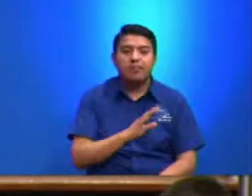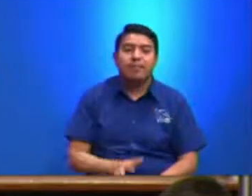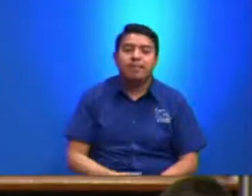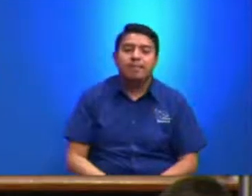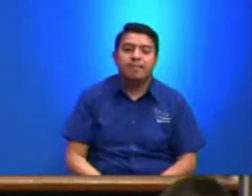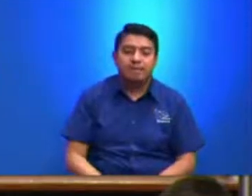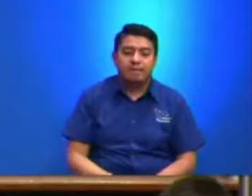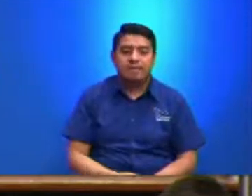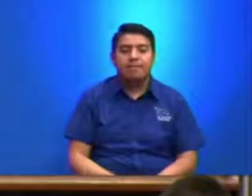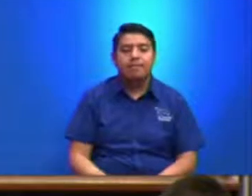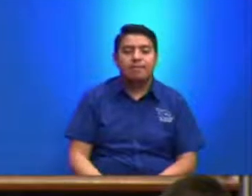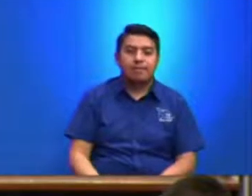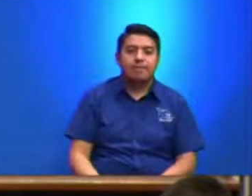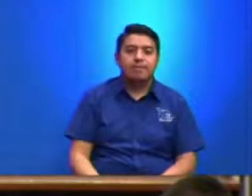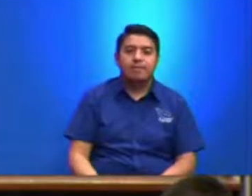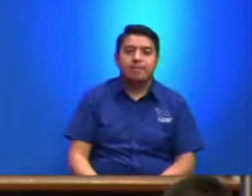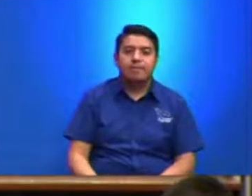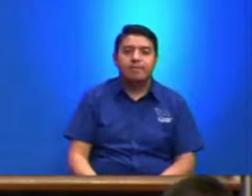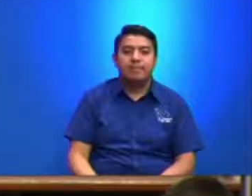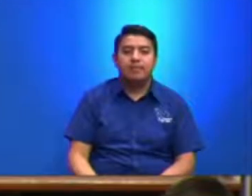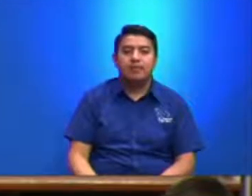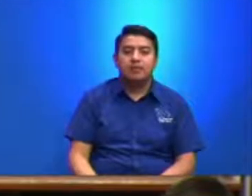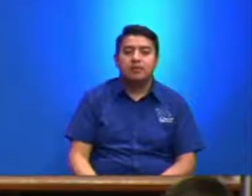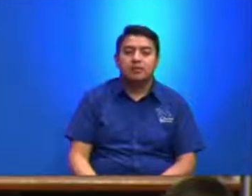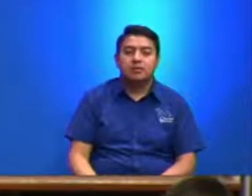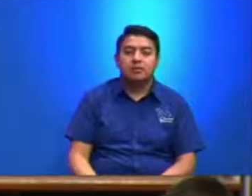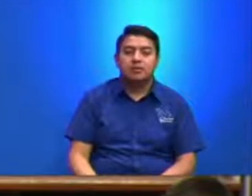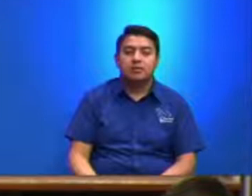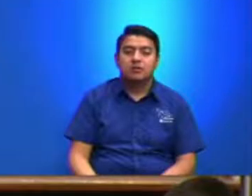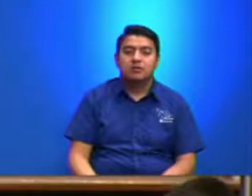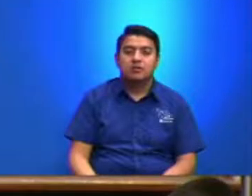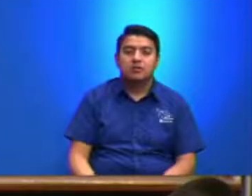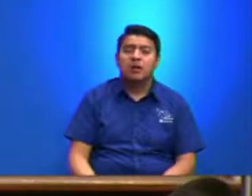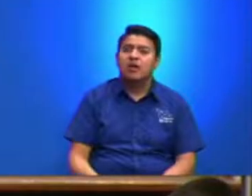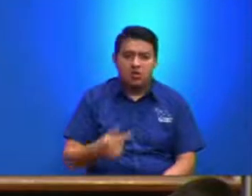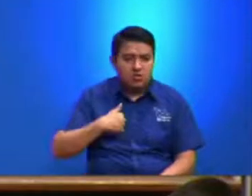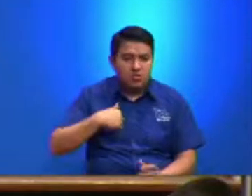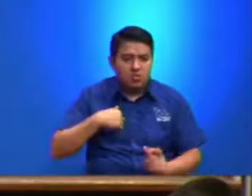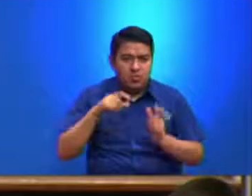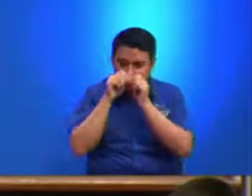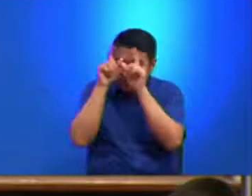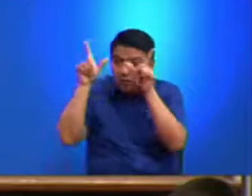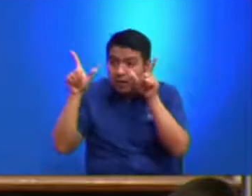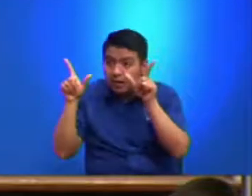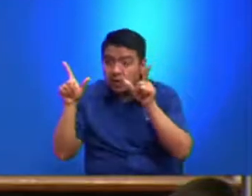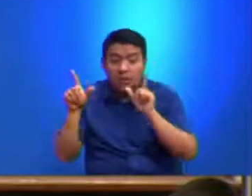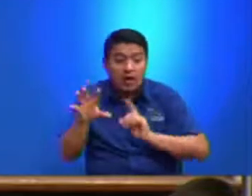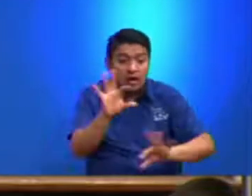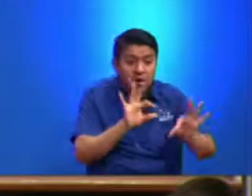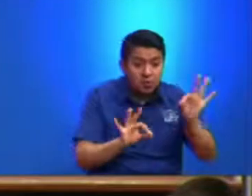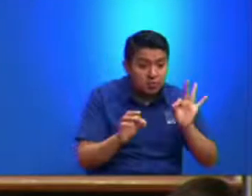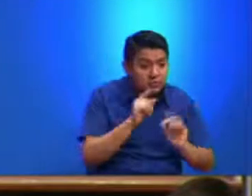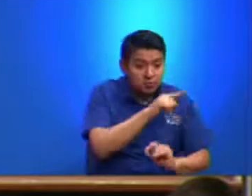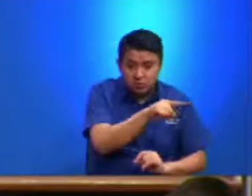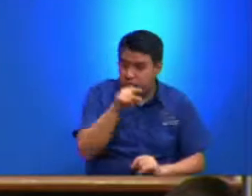¿Sabe por qué? ¿Por qué sé? Porque, hermano, a mí me asombran algunos de ustedes, muchos.